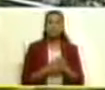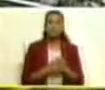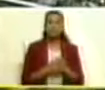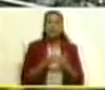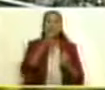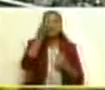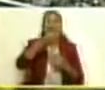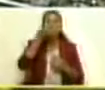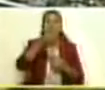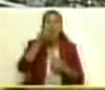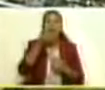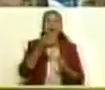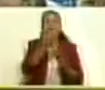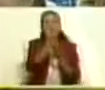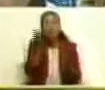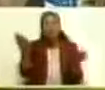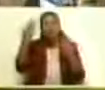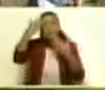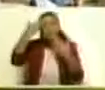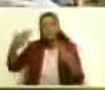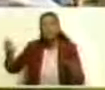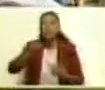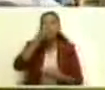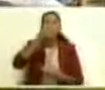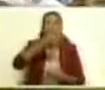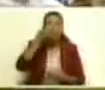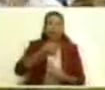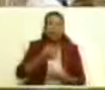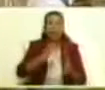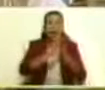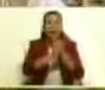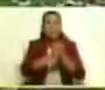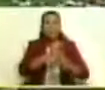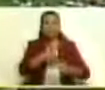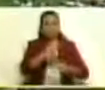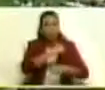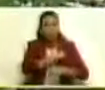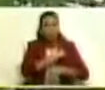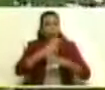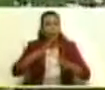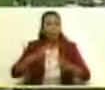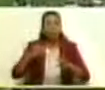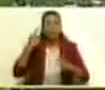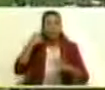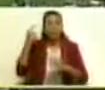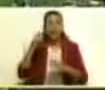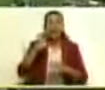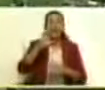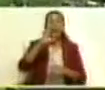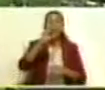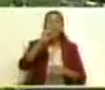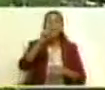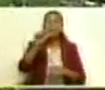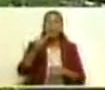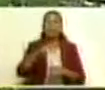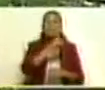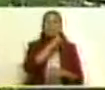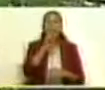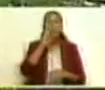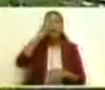Buenas tardes para todas y todos. Camarada presidente. Ecológico. Sí. Mi nombre es María